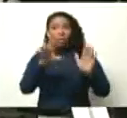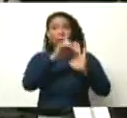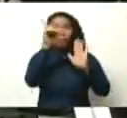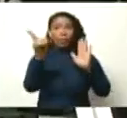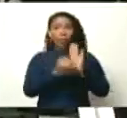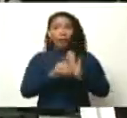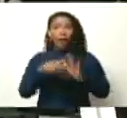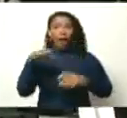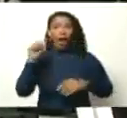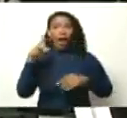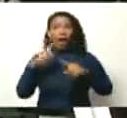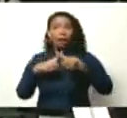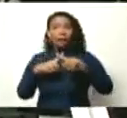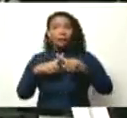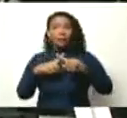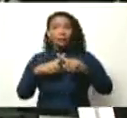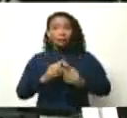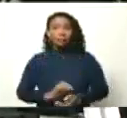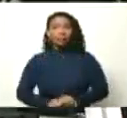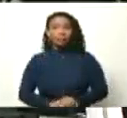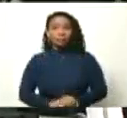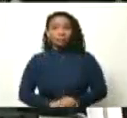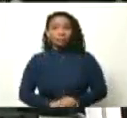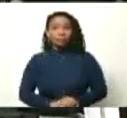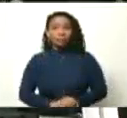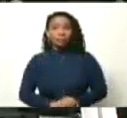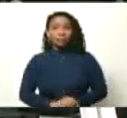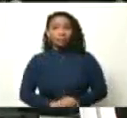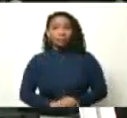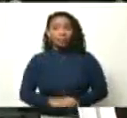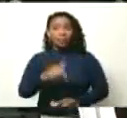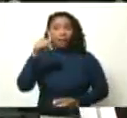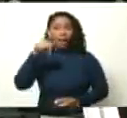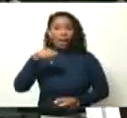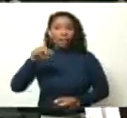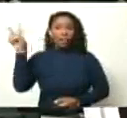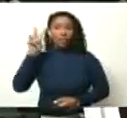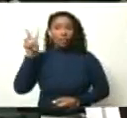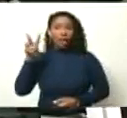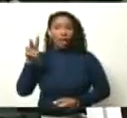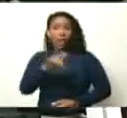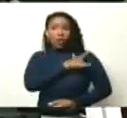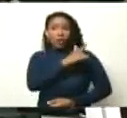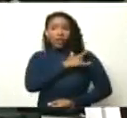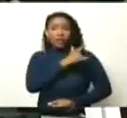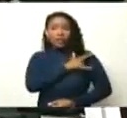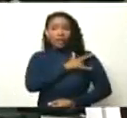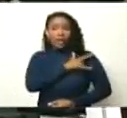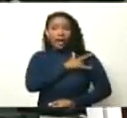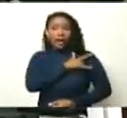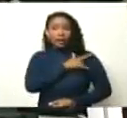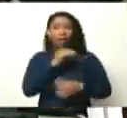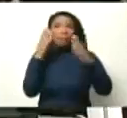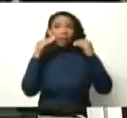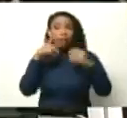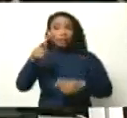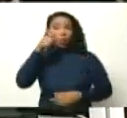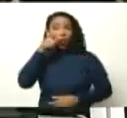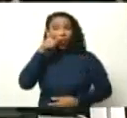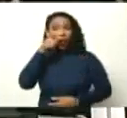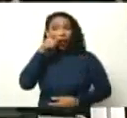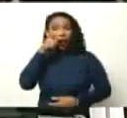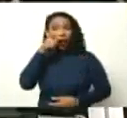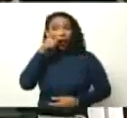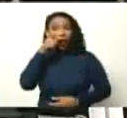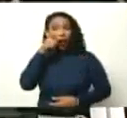diplomático Alex Saab. Y desde Venezuela, desde la Universidad Nacional Experimental de Seguridad, la